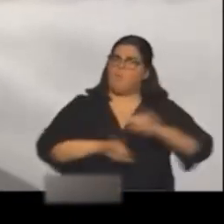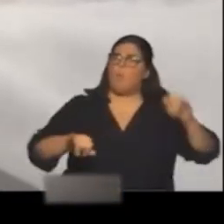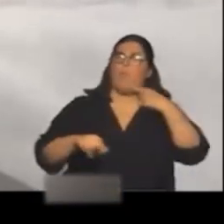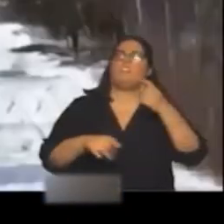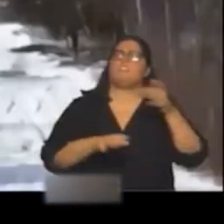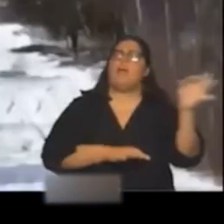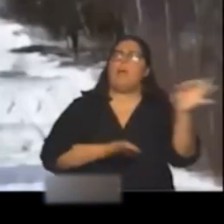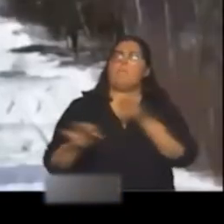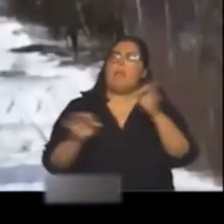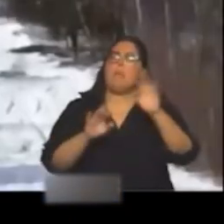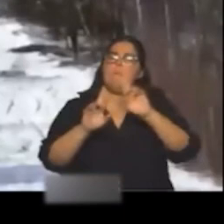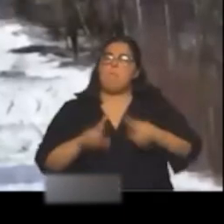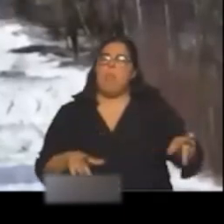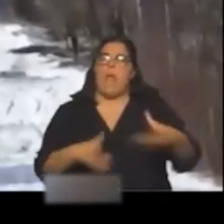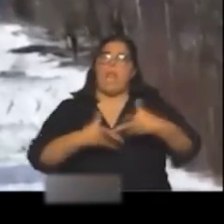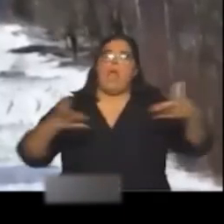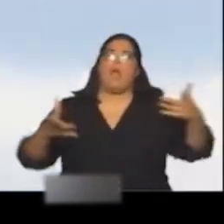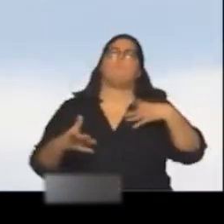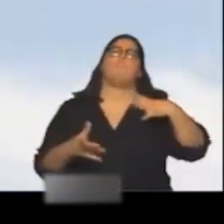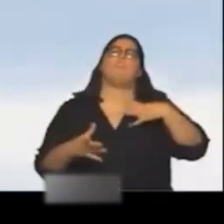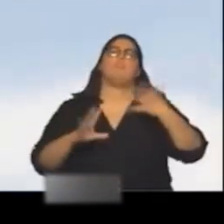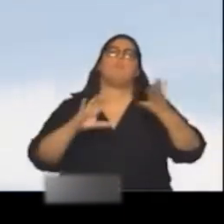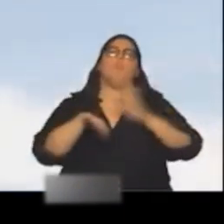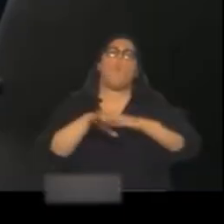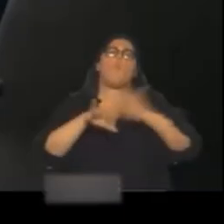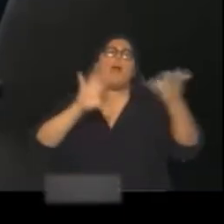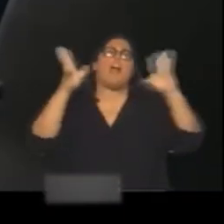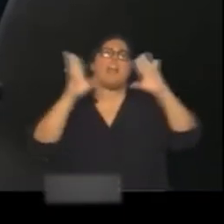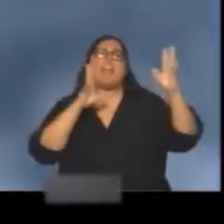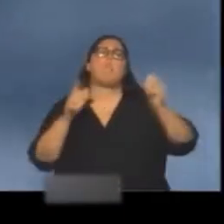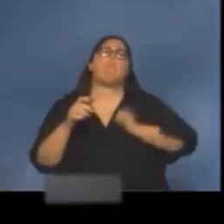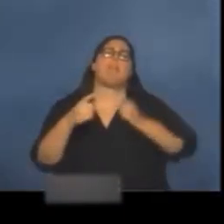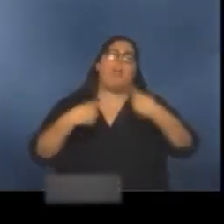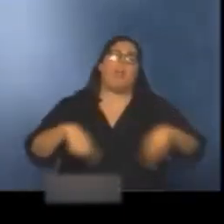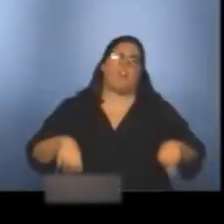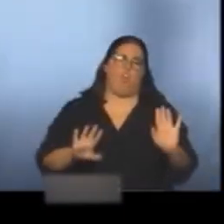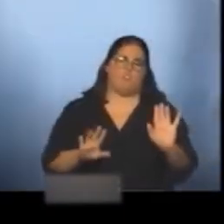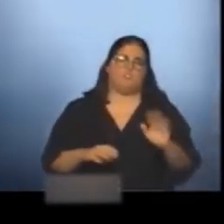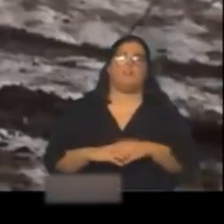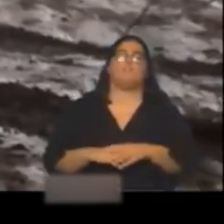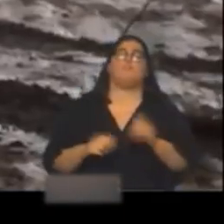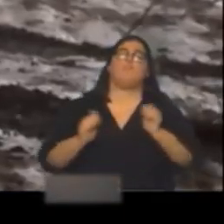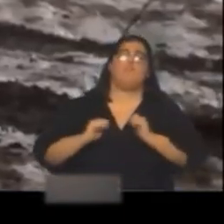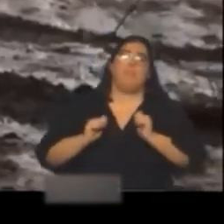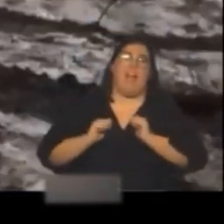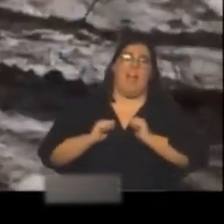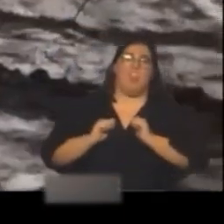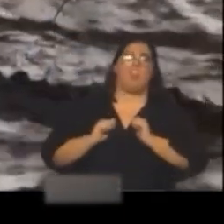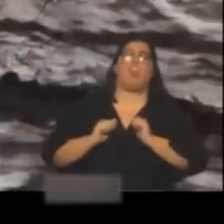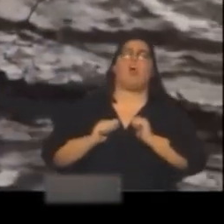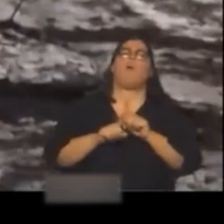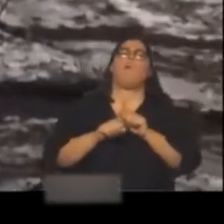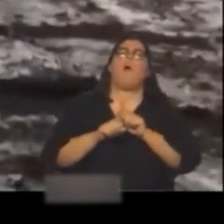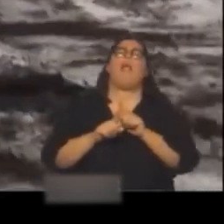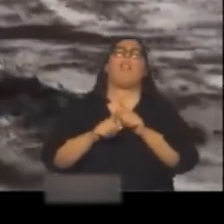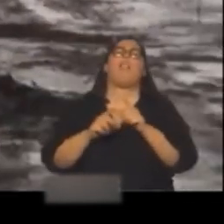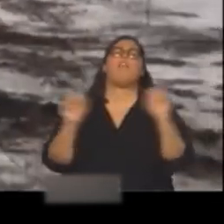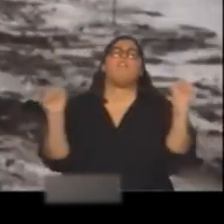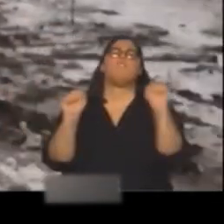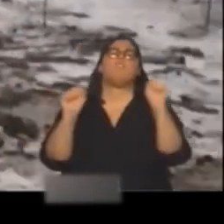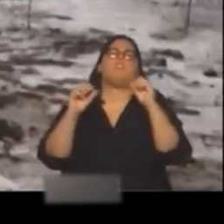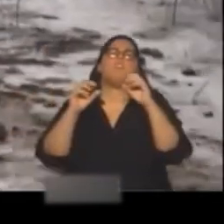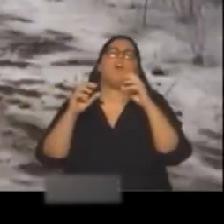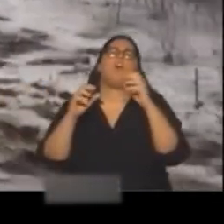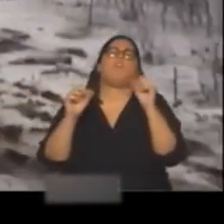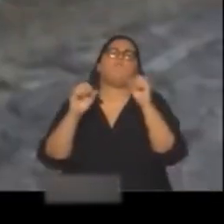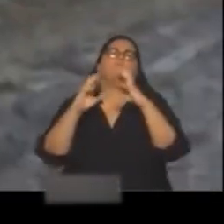por cuestiones climáticas y militares. Por un lado, esperan que ceda la Rasputitsa, como se denomina el deshielo de inicios de primavera